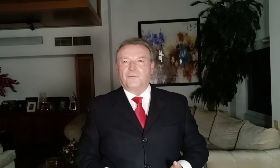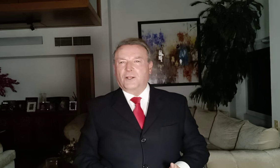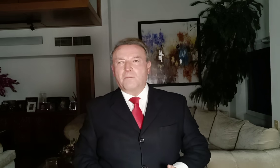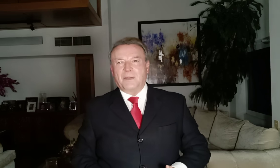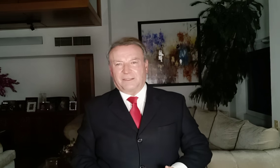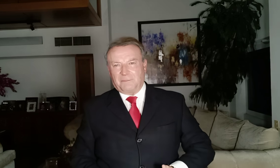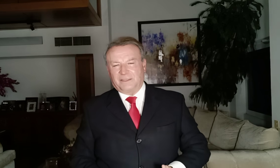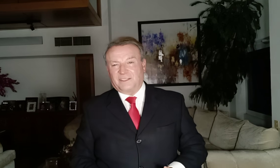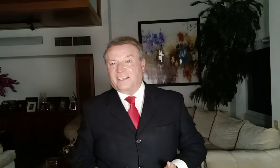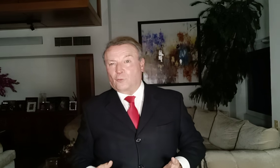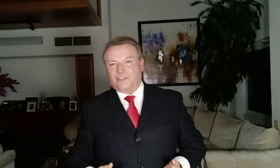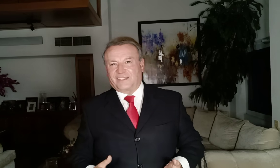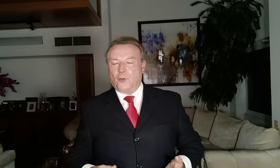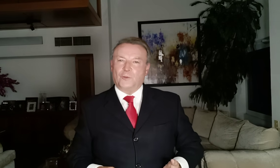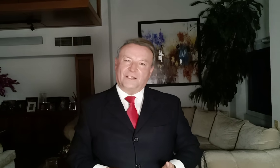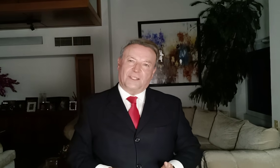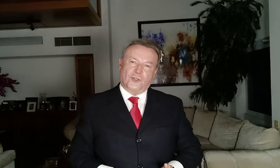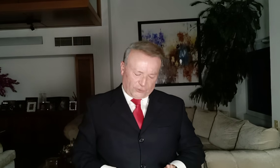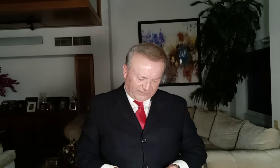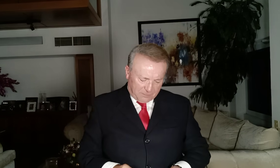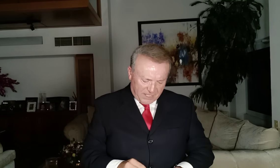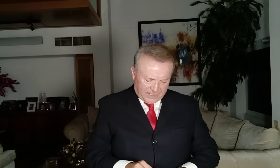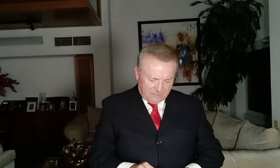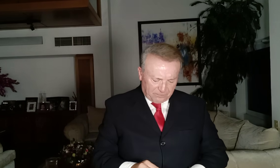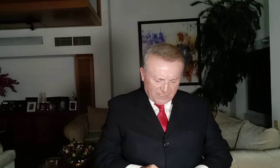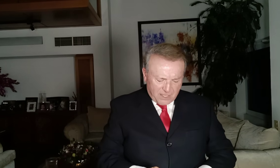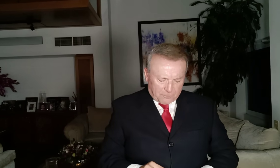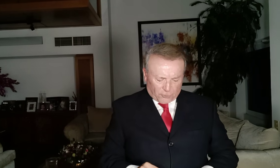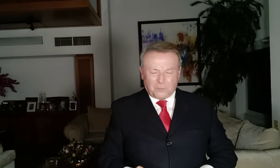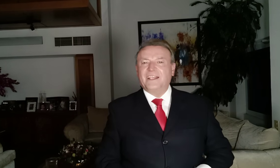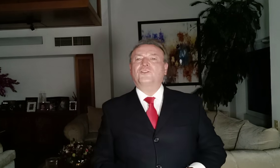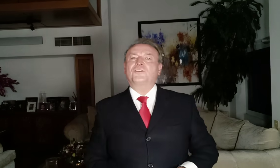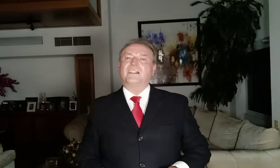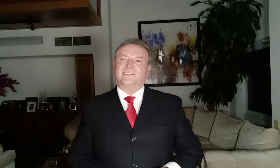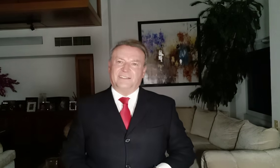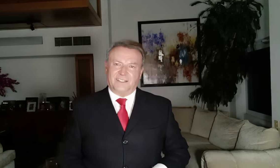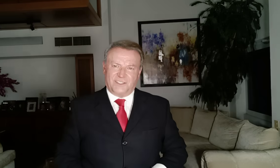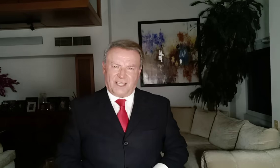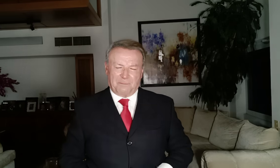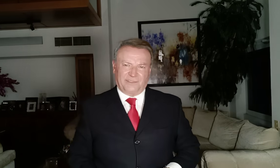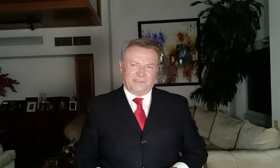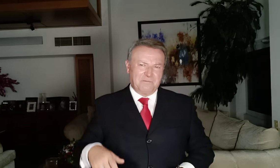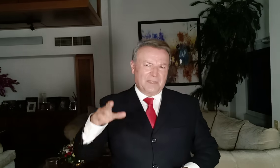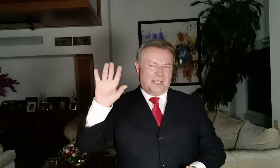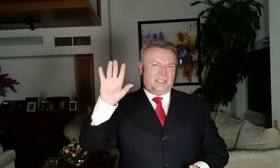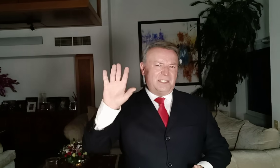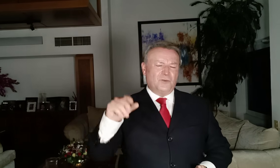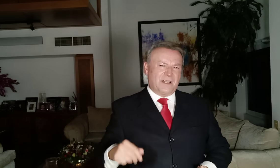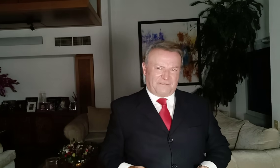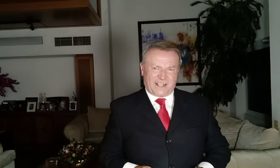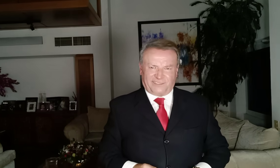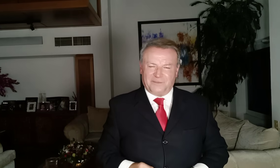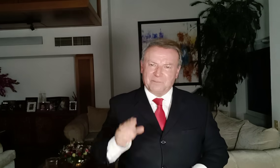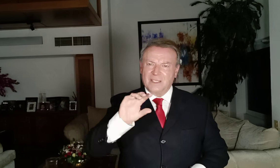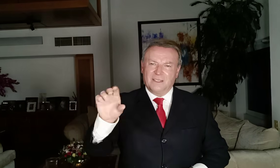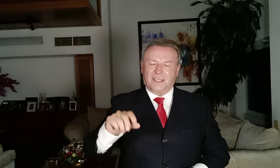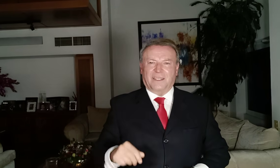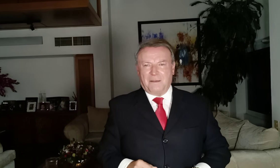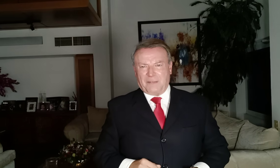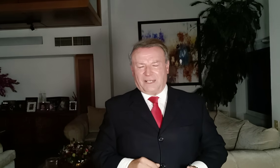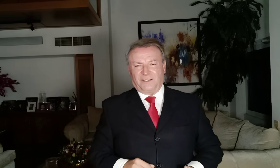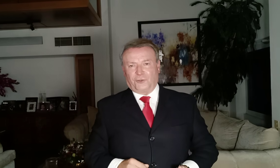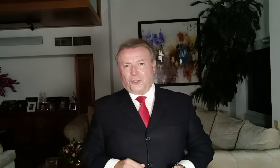de que fue completamente secuestrado durante 2 horas y media por los maestros del CENTE en Chiapas. Ahí dijo una frase